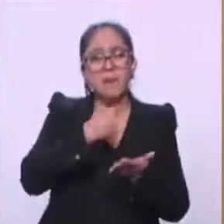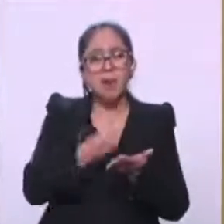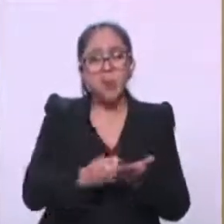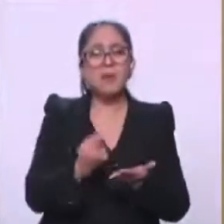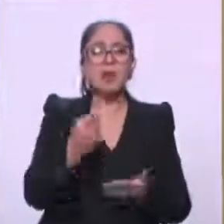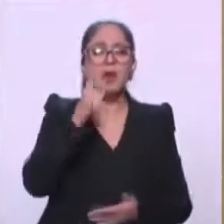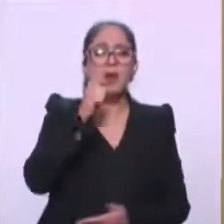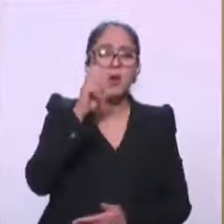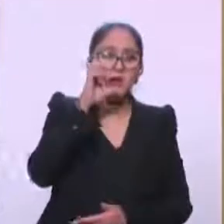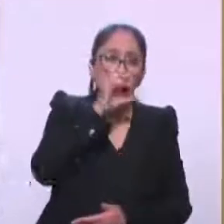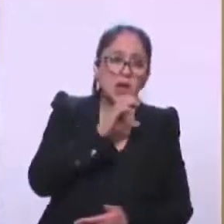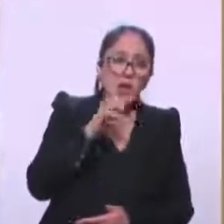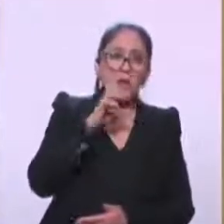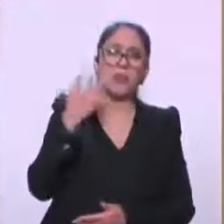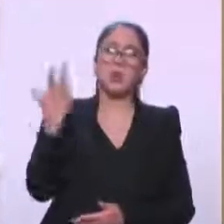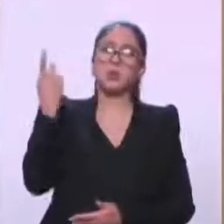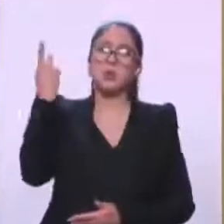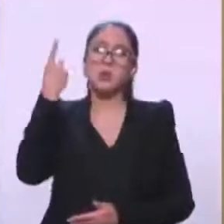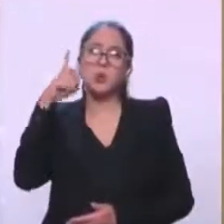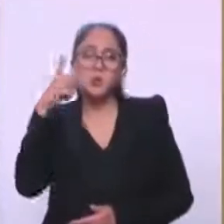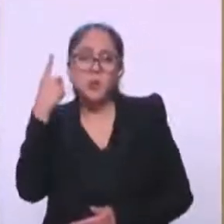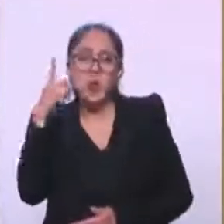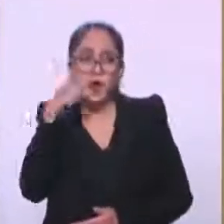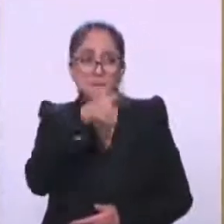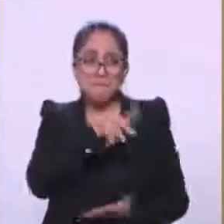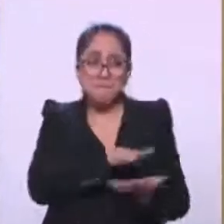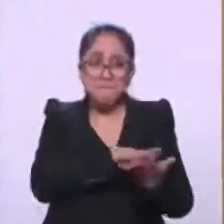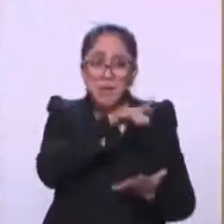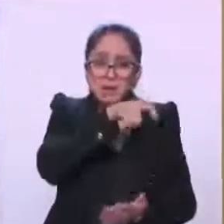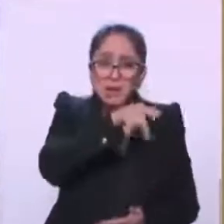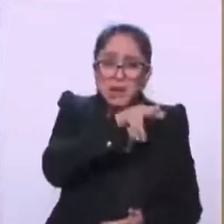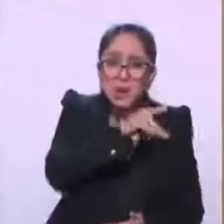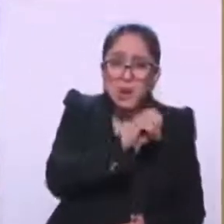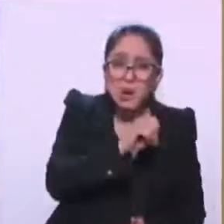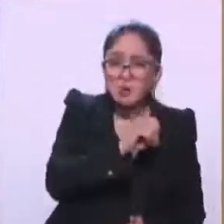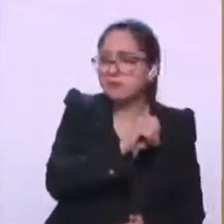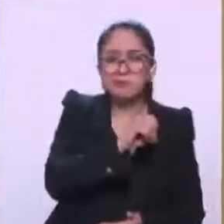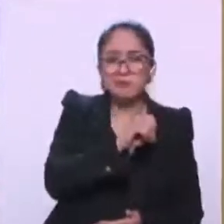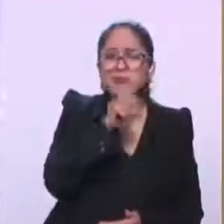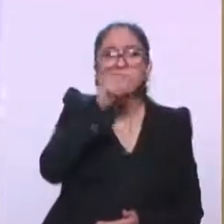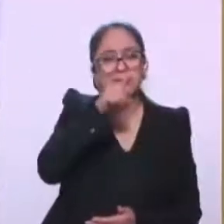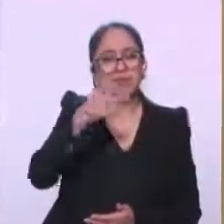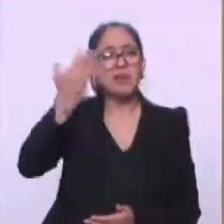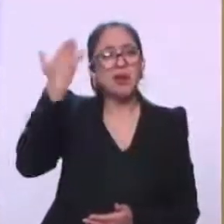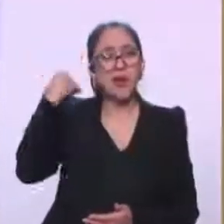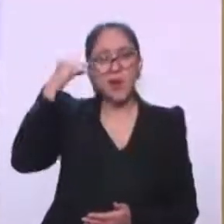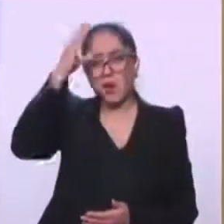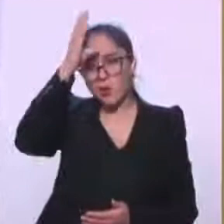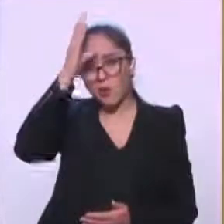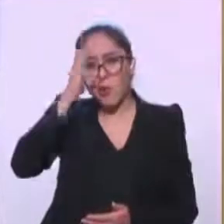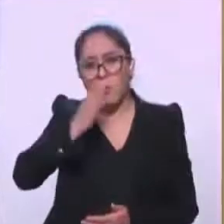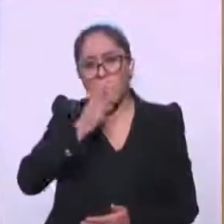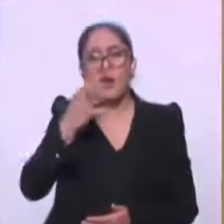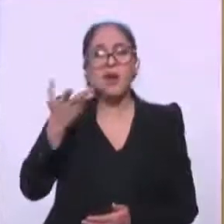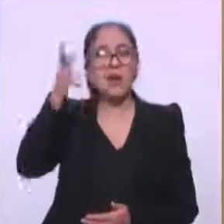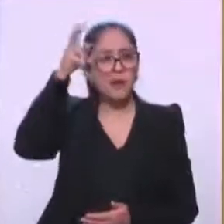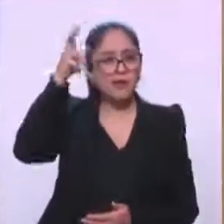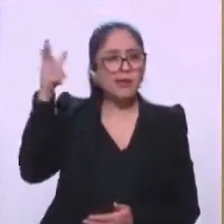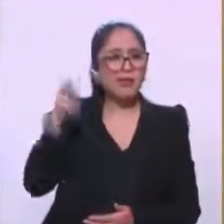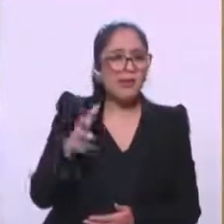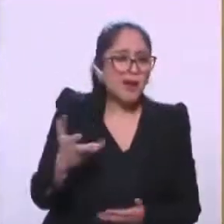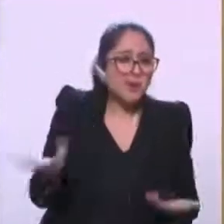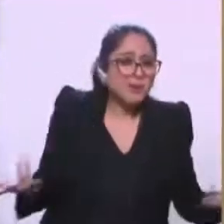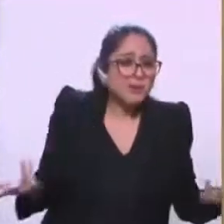Durango, no tanto en Quintana Roo. Pero lo mismo pasó en Coahuila y en Hidalgo. Entonces, mi única, sin